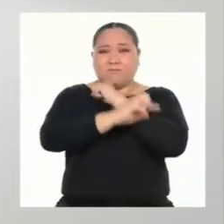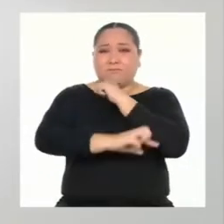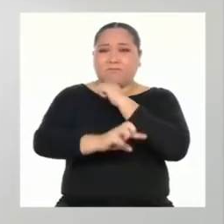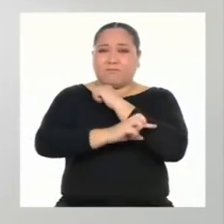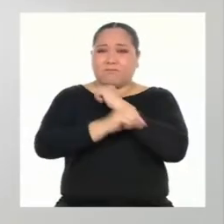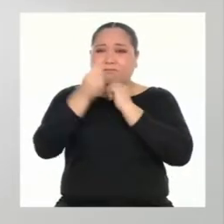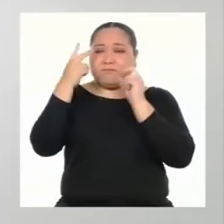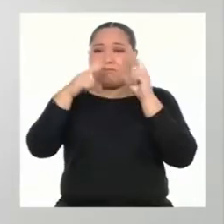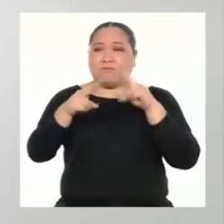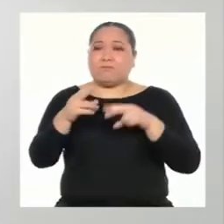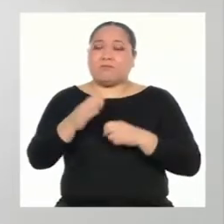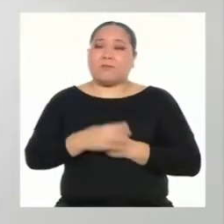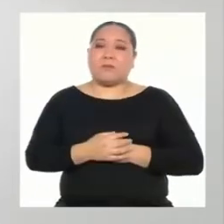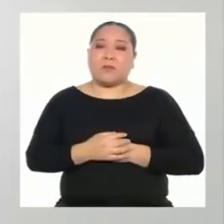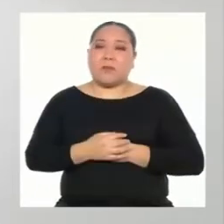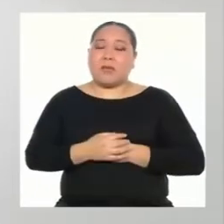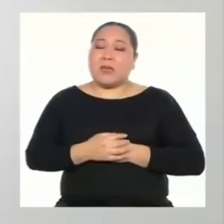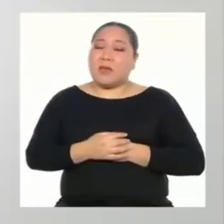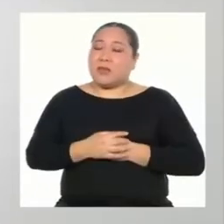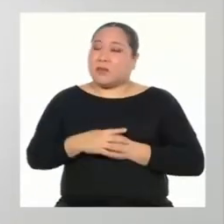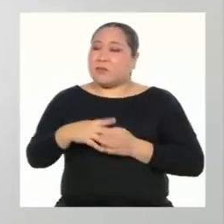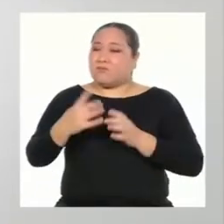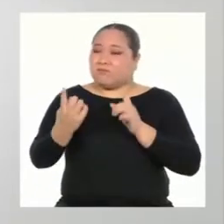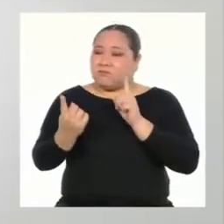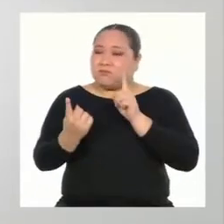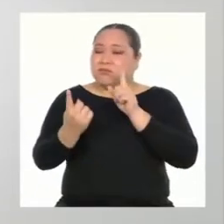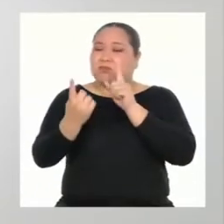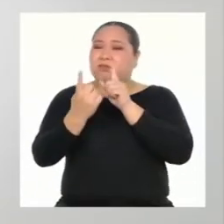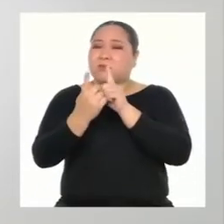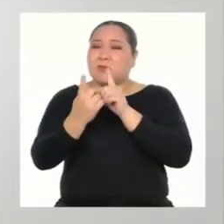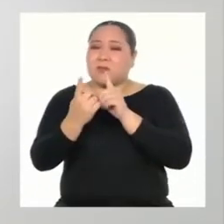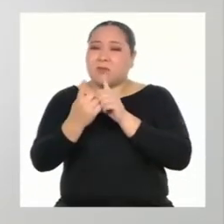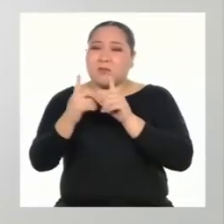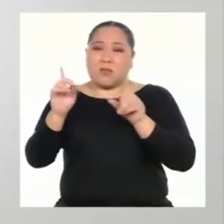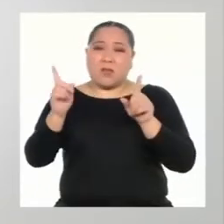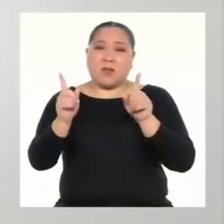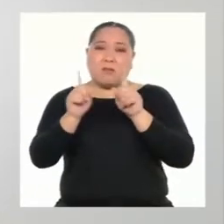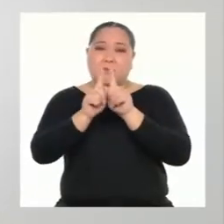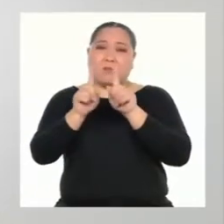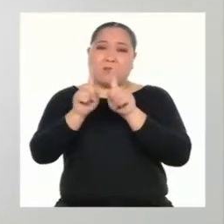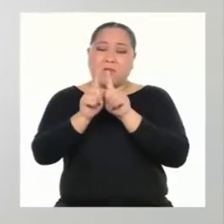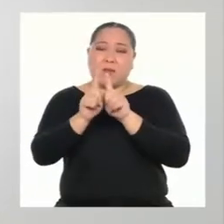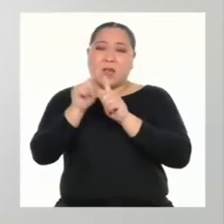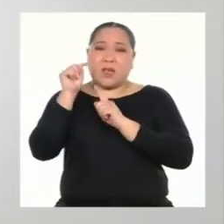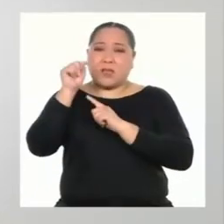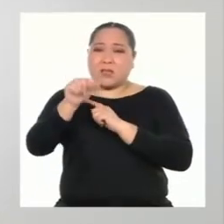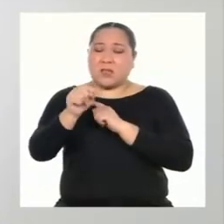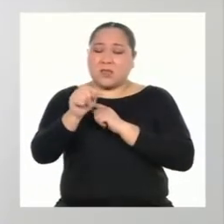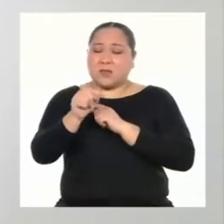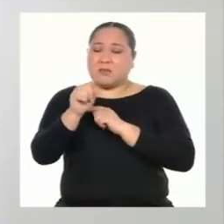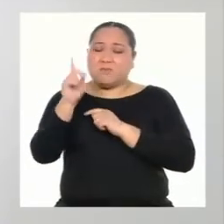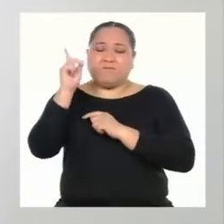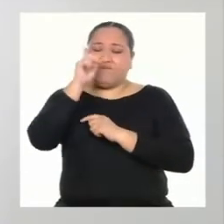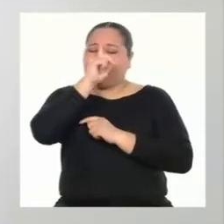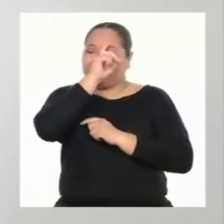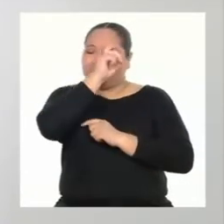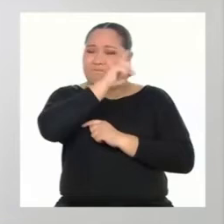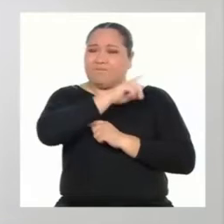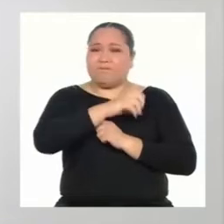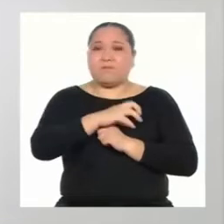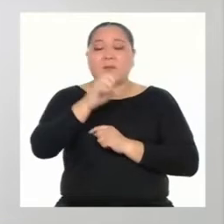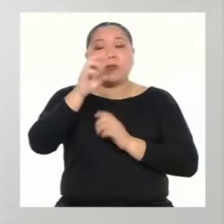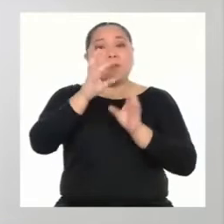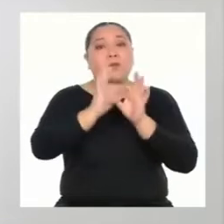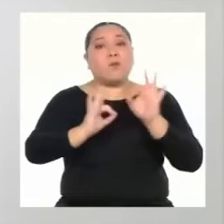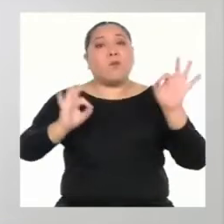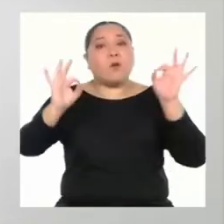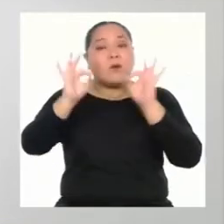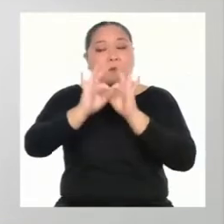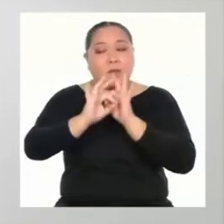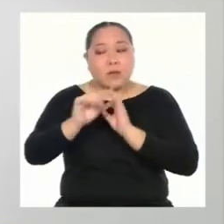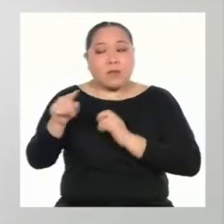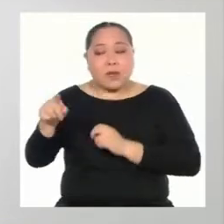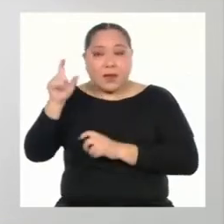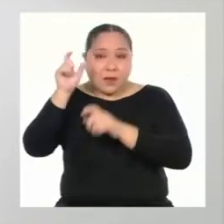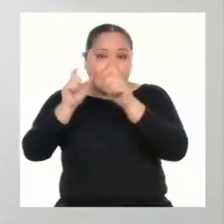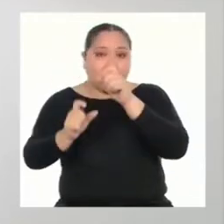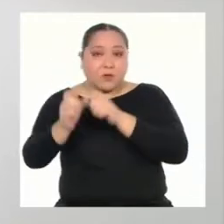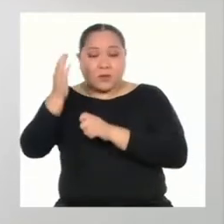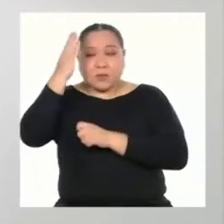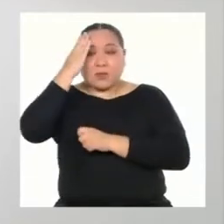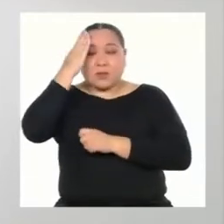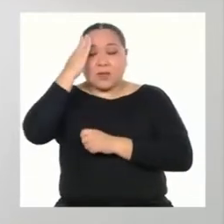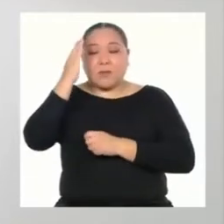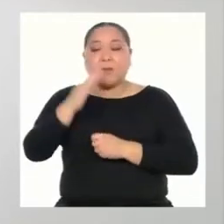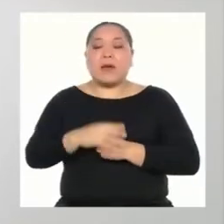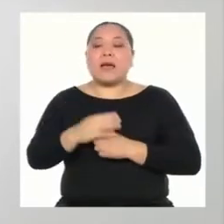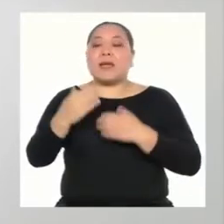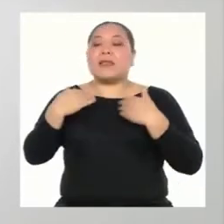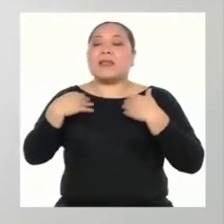una relación así no es nada fácil. Por ello, es importante que las personas sepan que cuentan con el apoyo y soporte